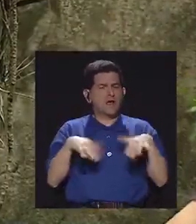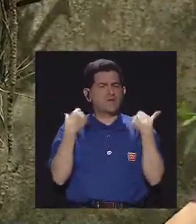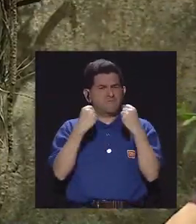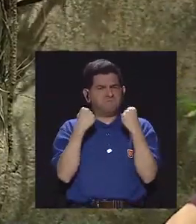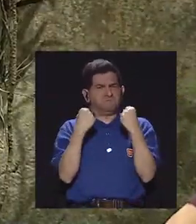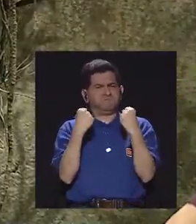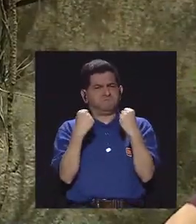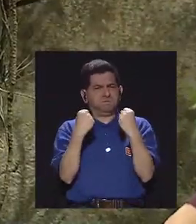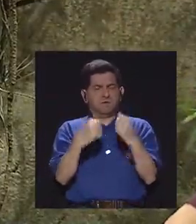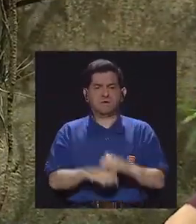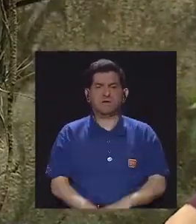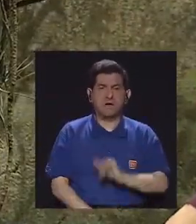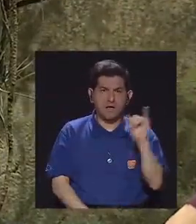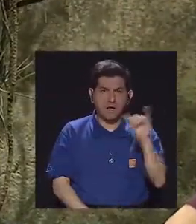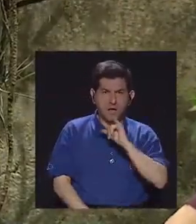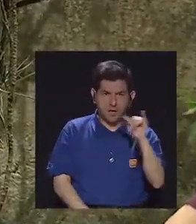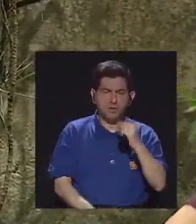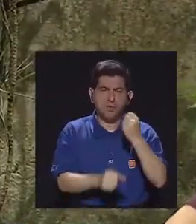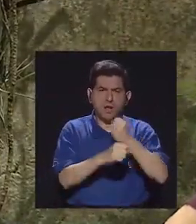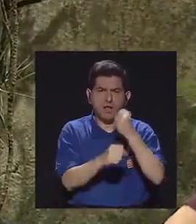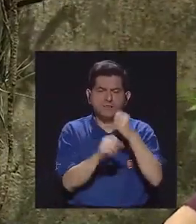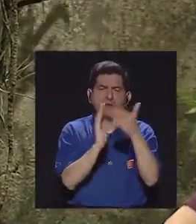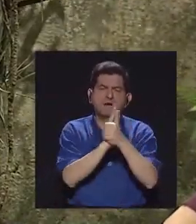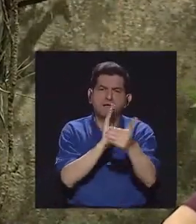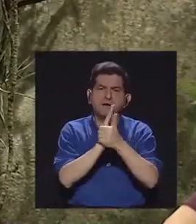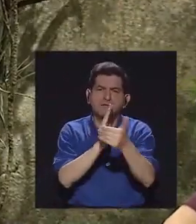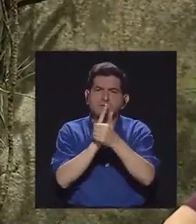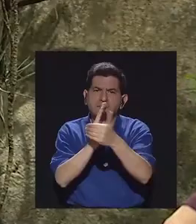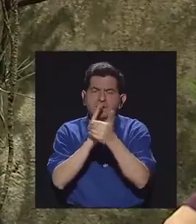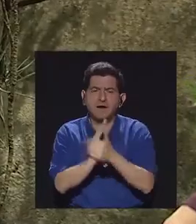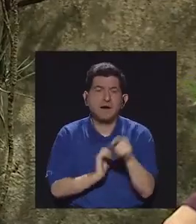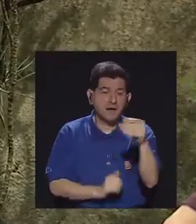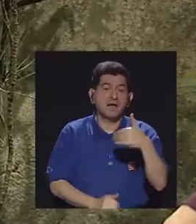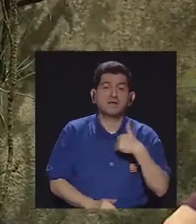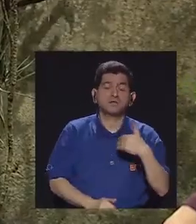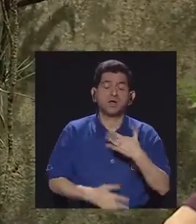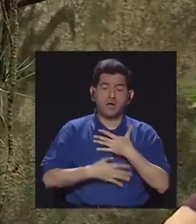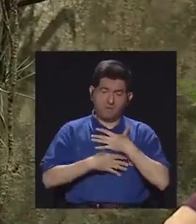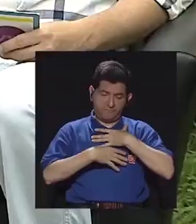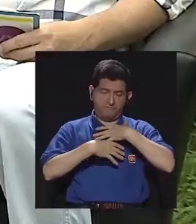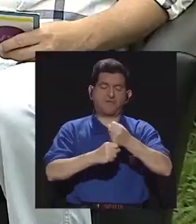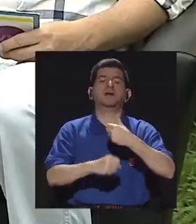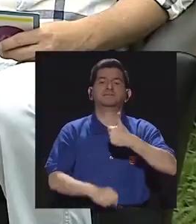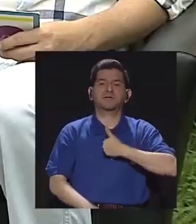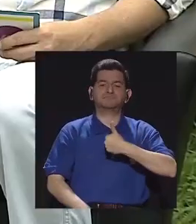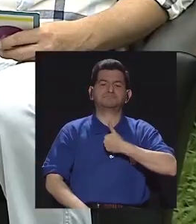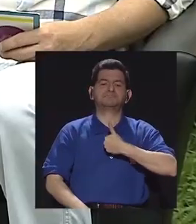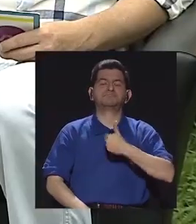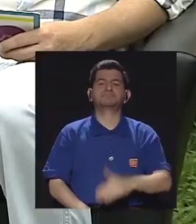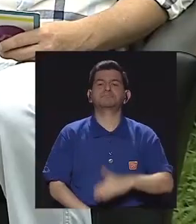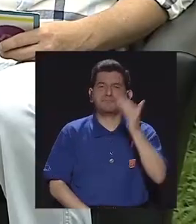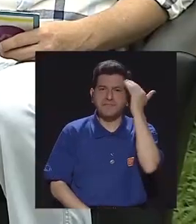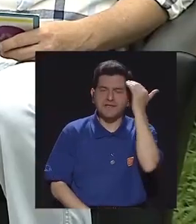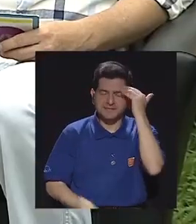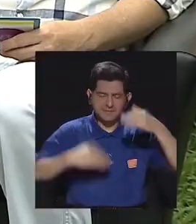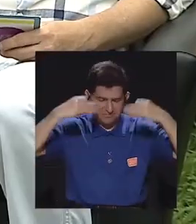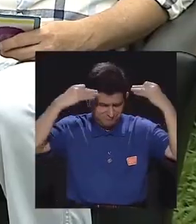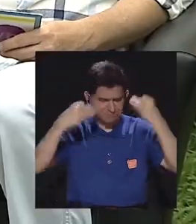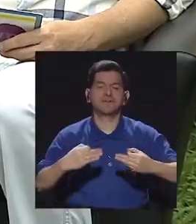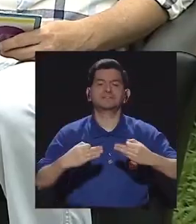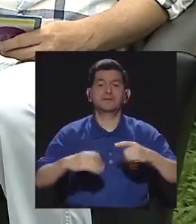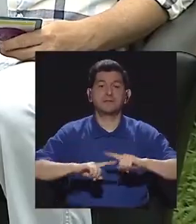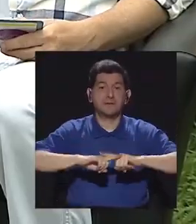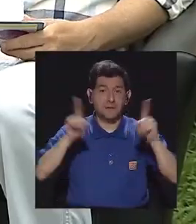fuerte. También se les trabajan las habilidades, ¿verdad? Que ellos tengan confianza en ellos mismos, que sepan tomar